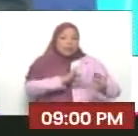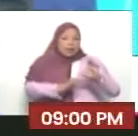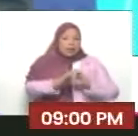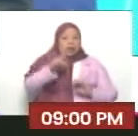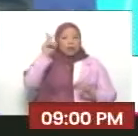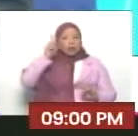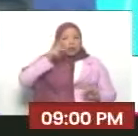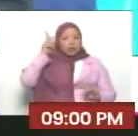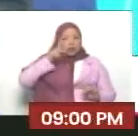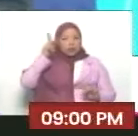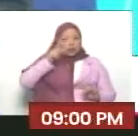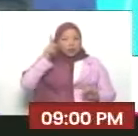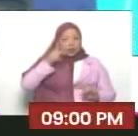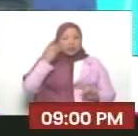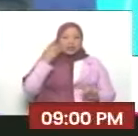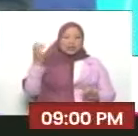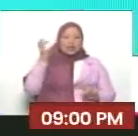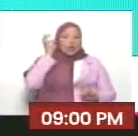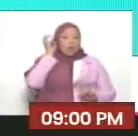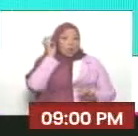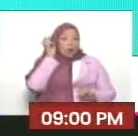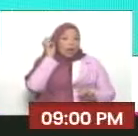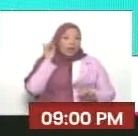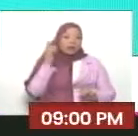profesora, Gabriela Jiménez,